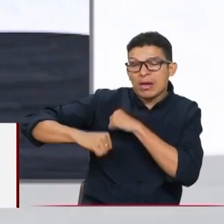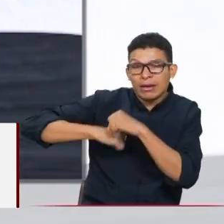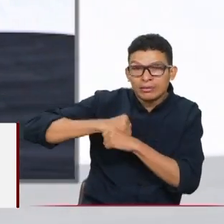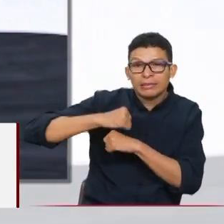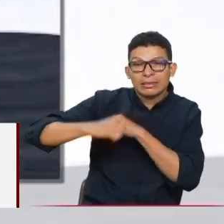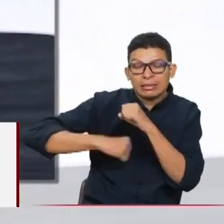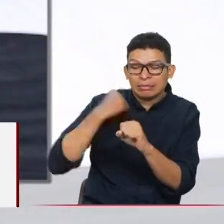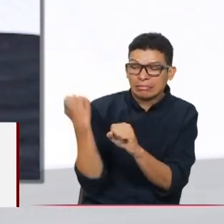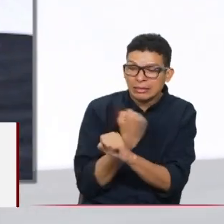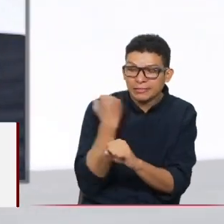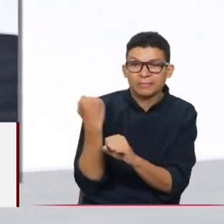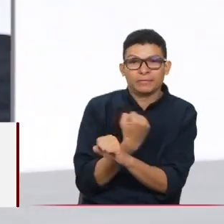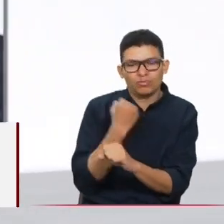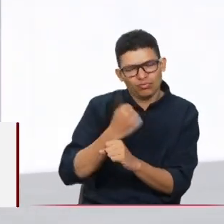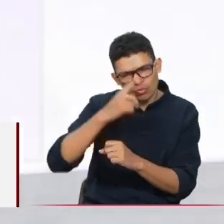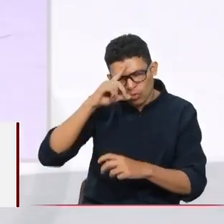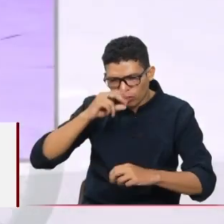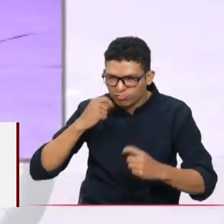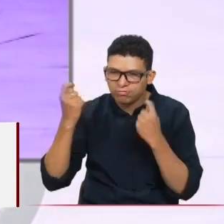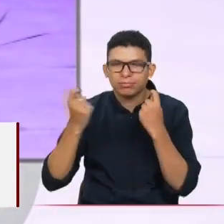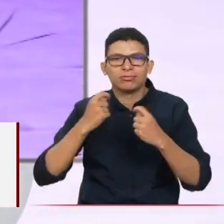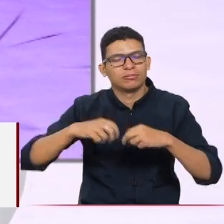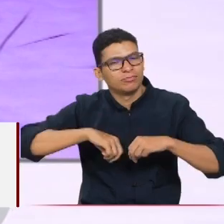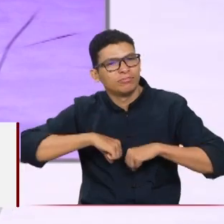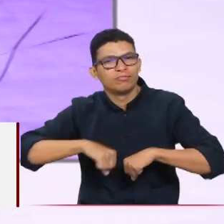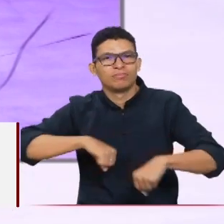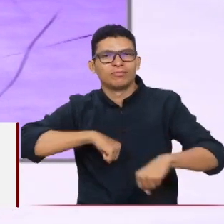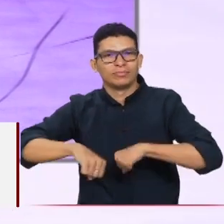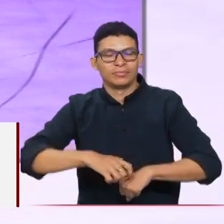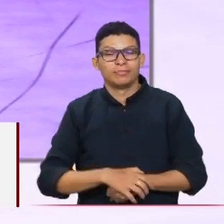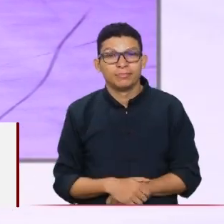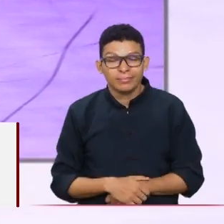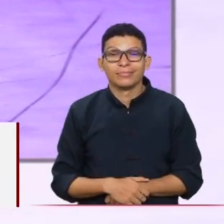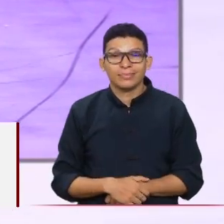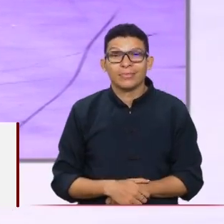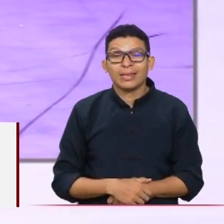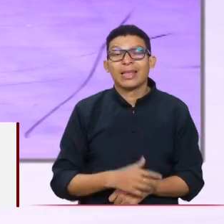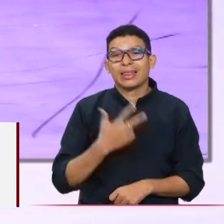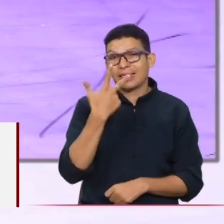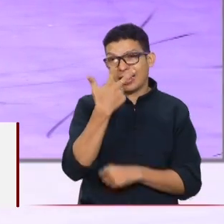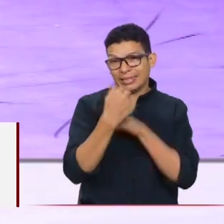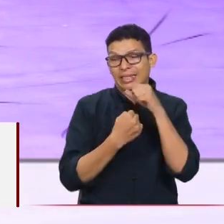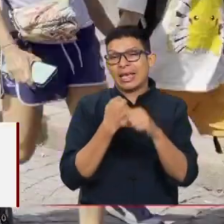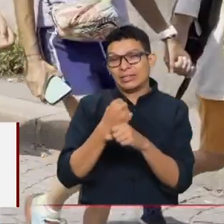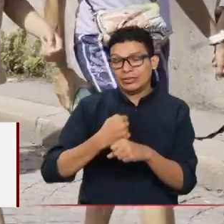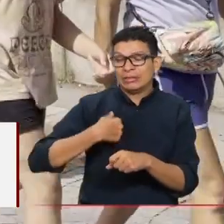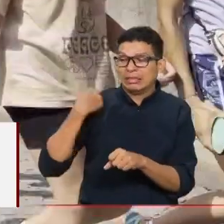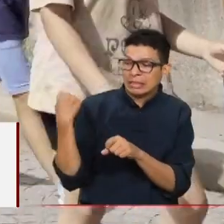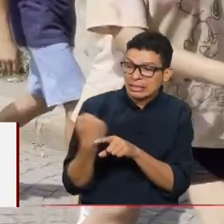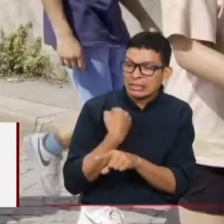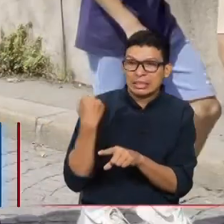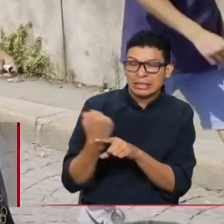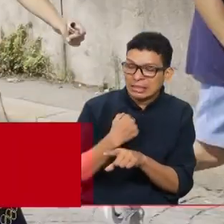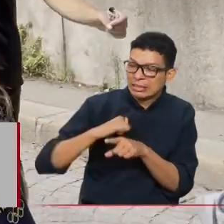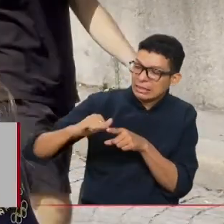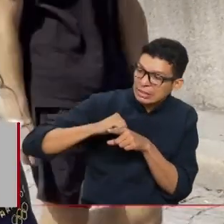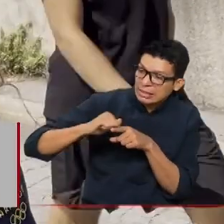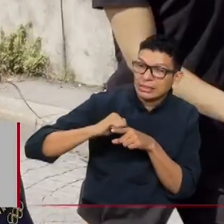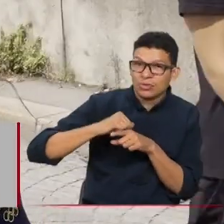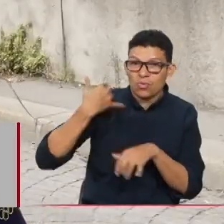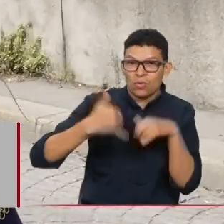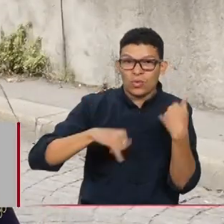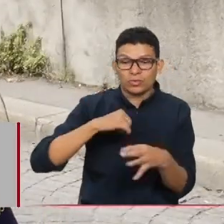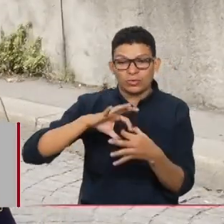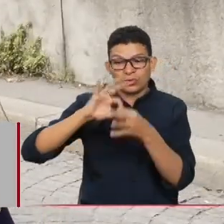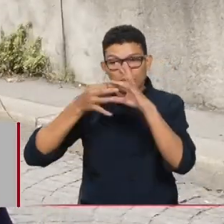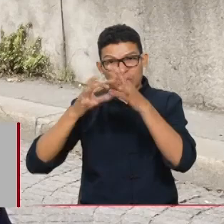entrega, perseverancia y disciplina, Queen Saray. Así es, fueron 3 años detrás de esto para poder estar en los Olímpicos y